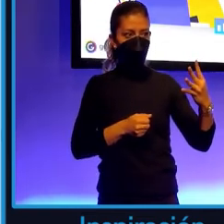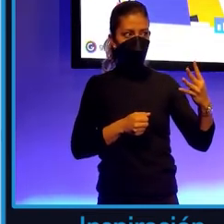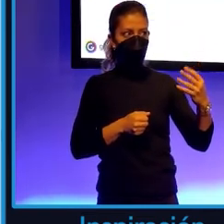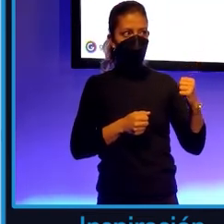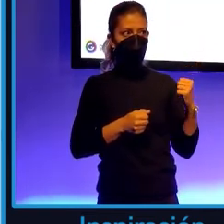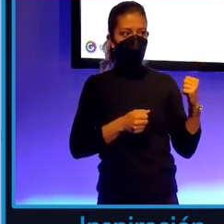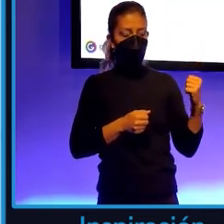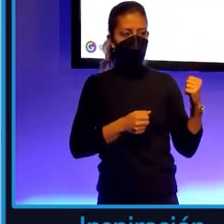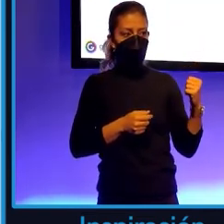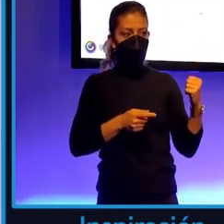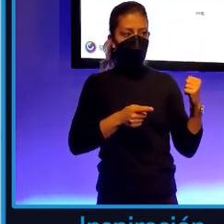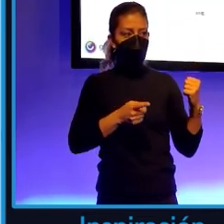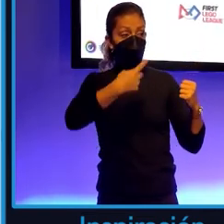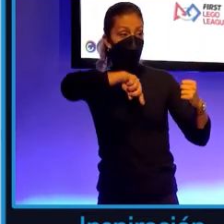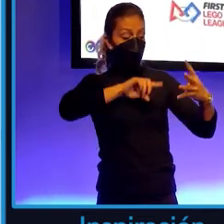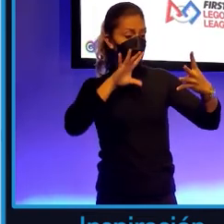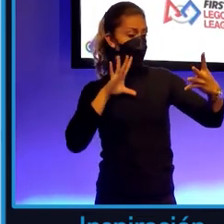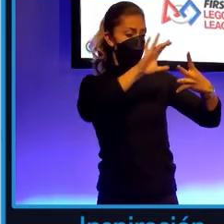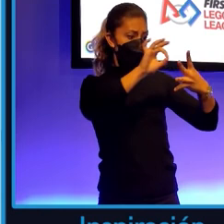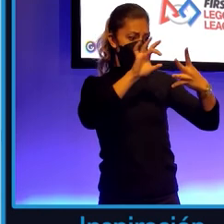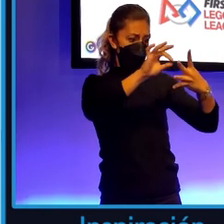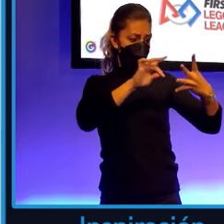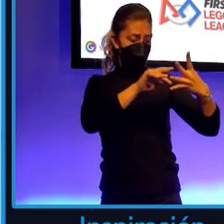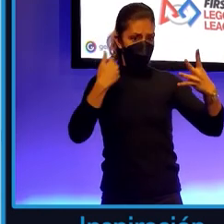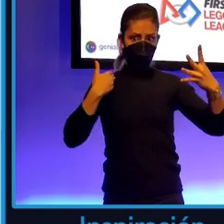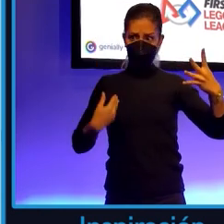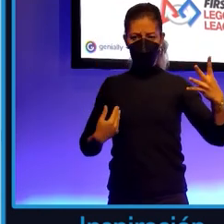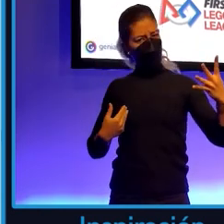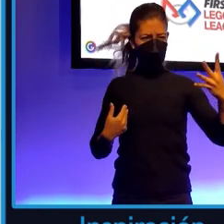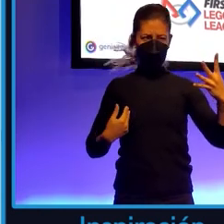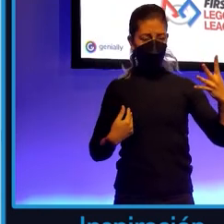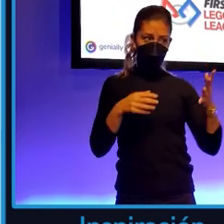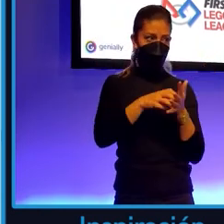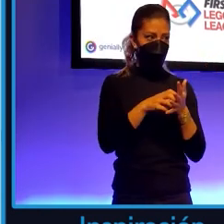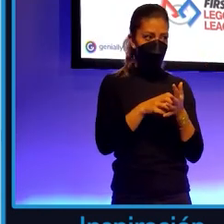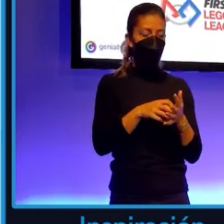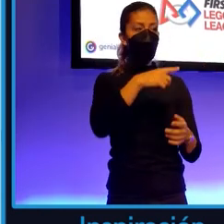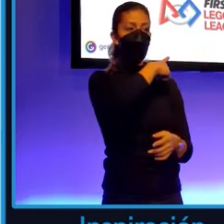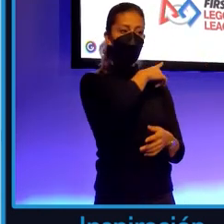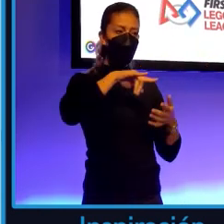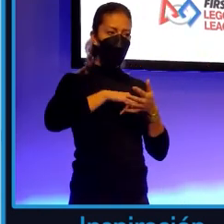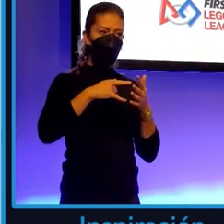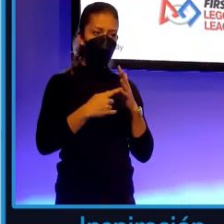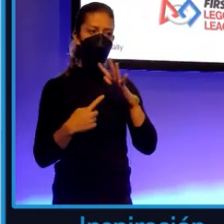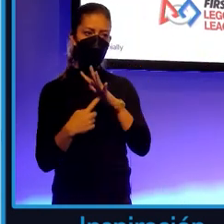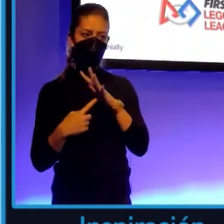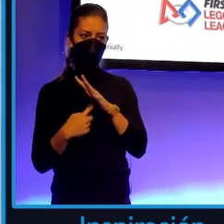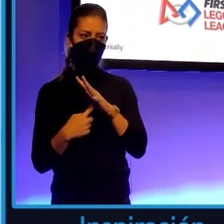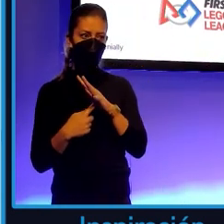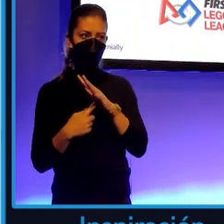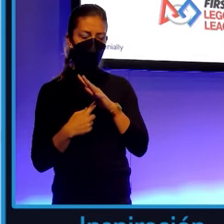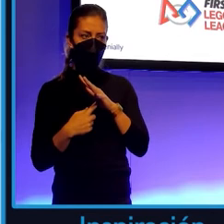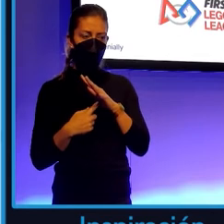no tengamos consistencia de ellos cuál es el papel de parque en este sistema pues lo importante